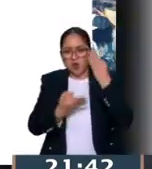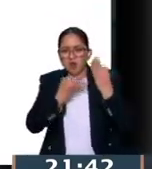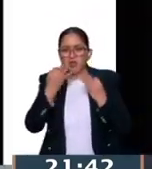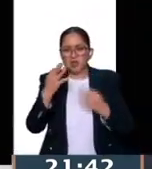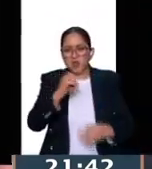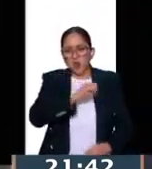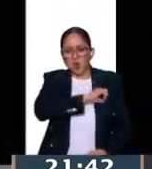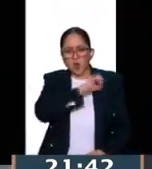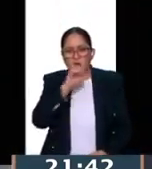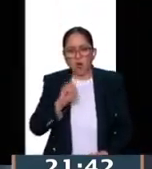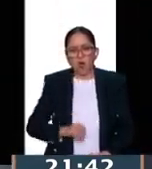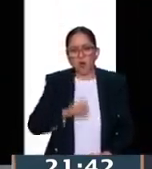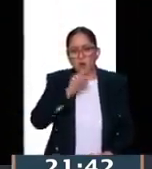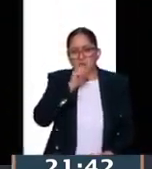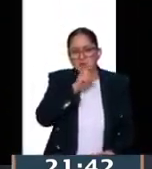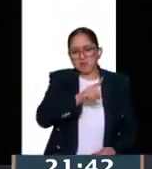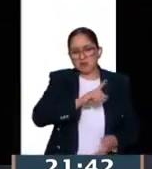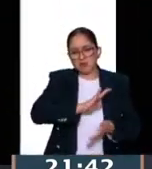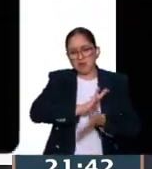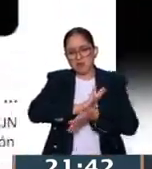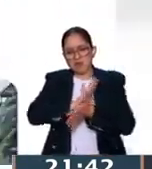y discriminación.